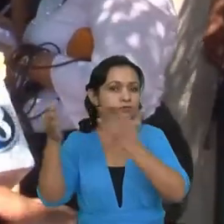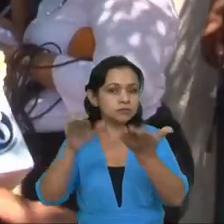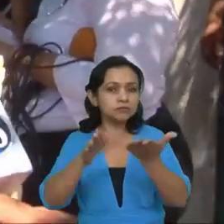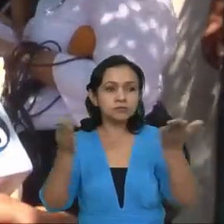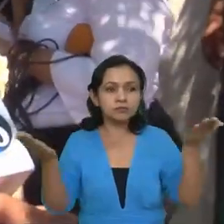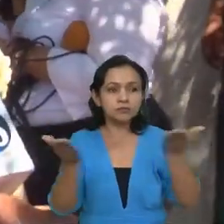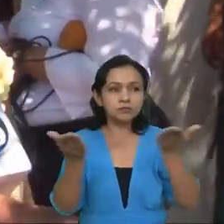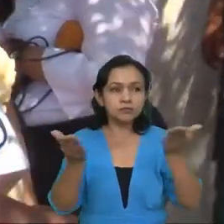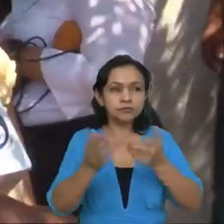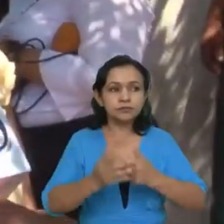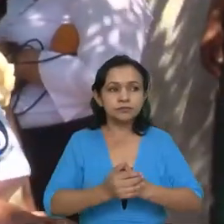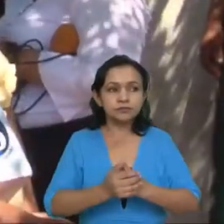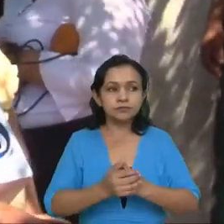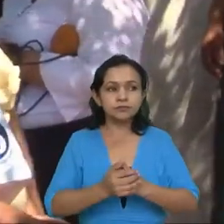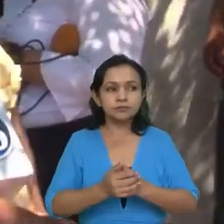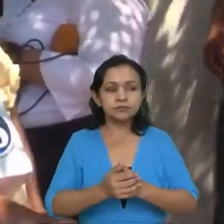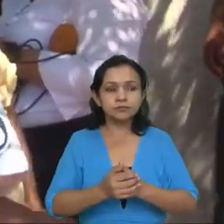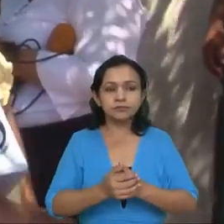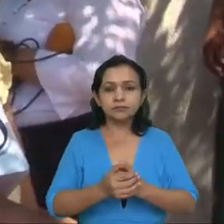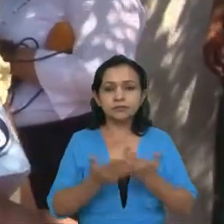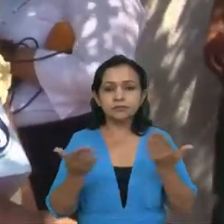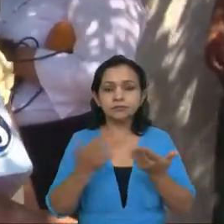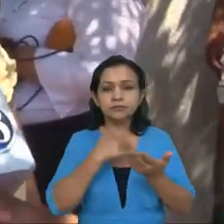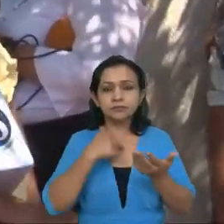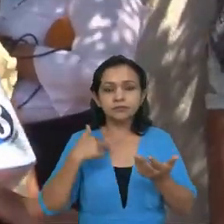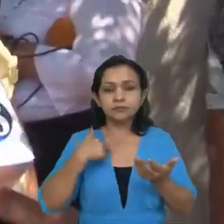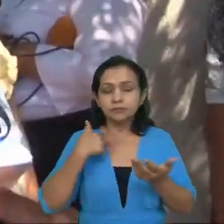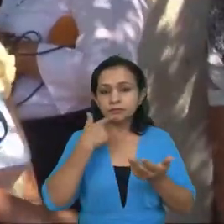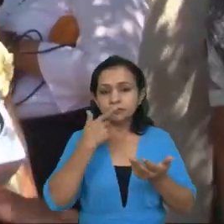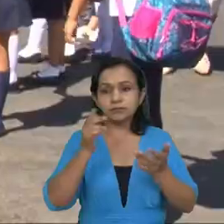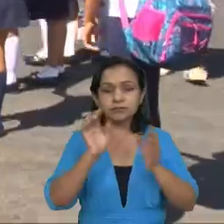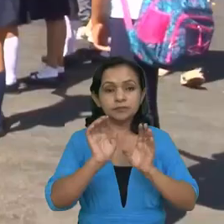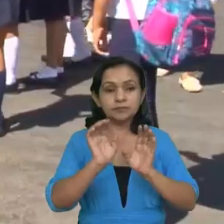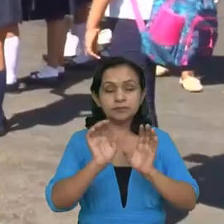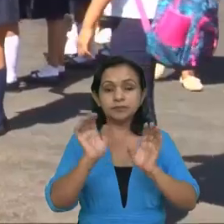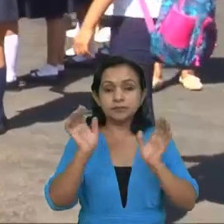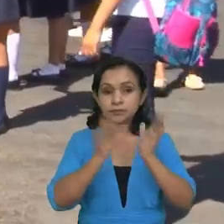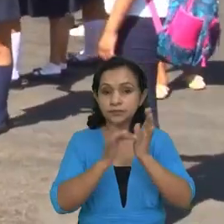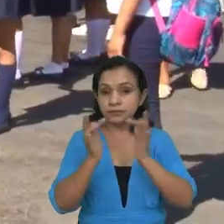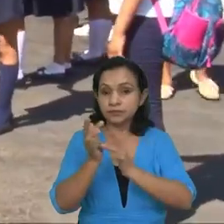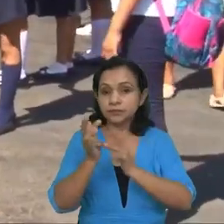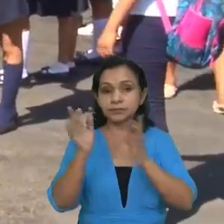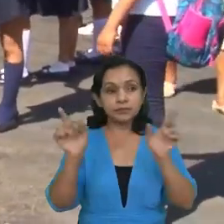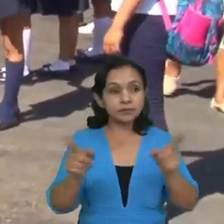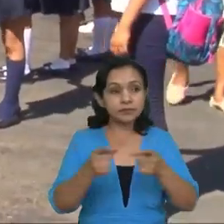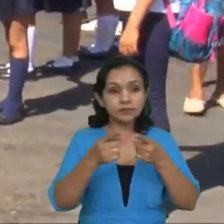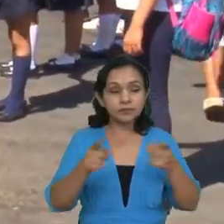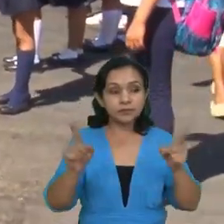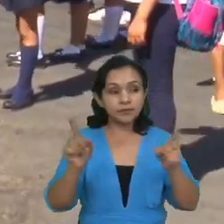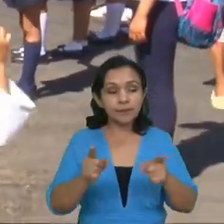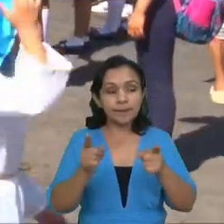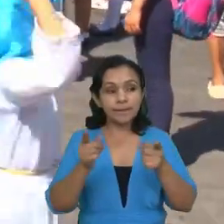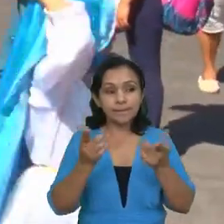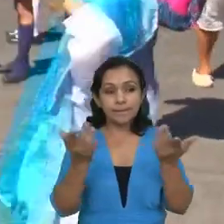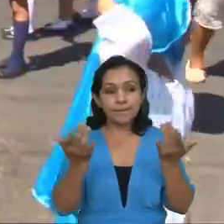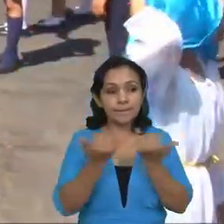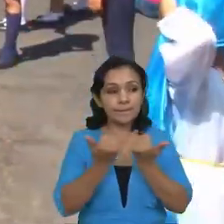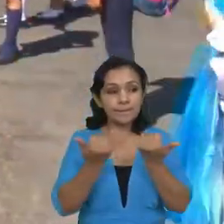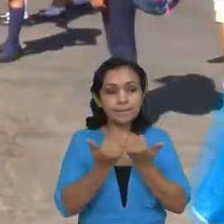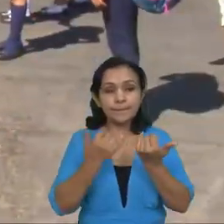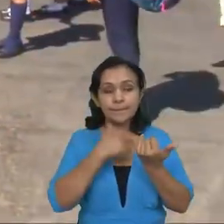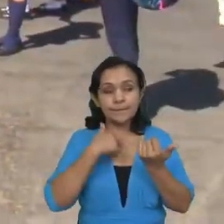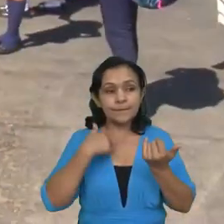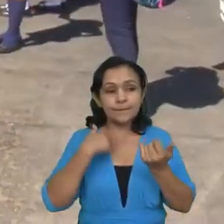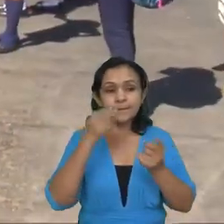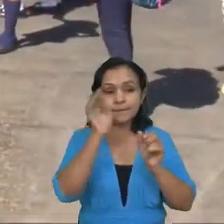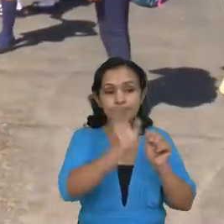el que está participando es en mi niño de jesús con música de redoble y trompetas los niños revivieron